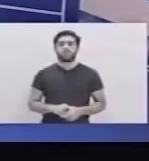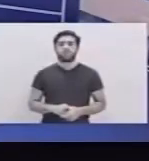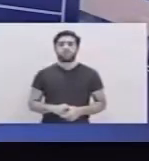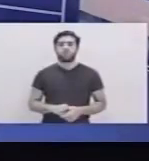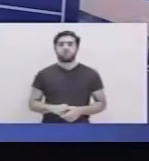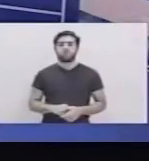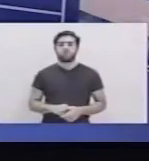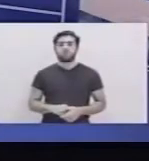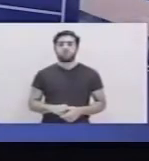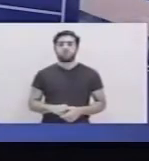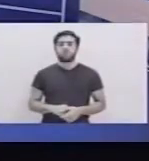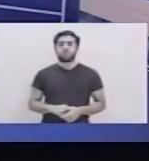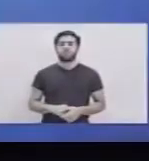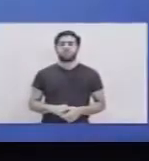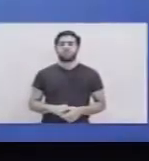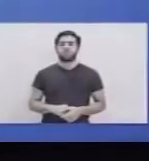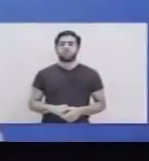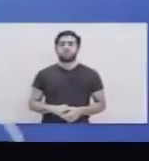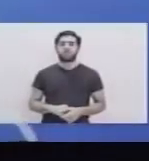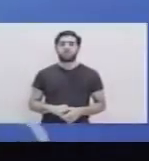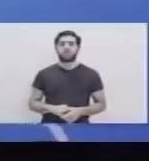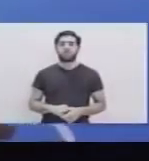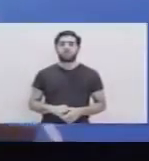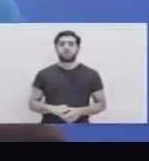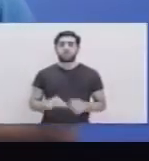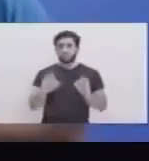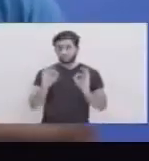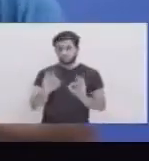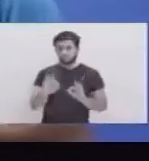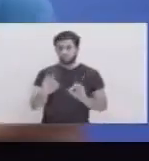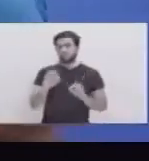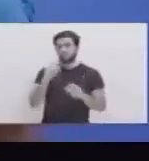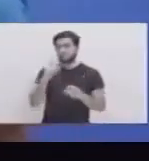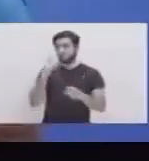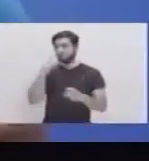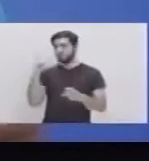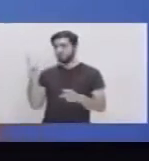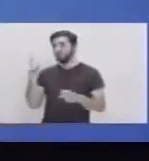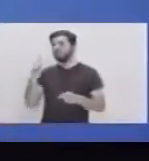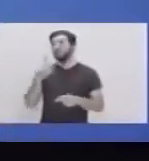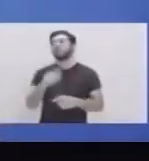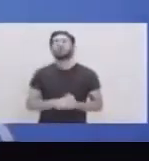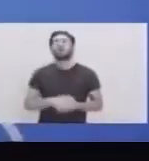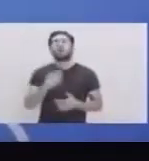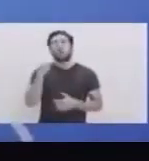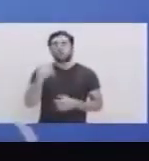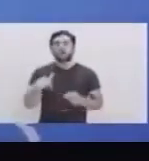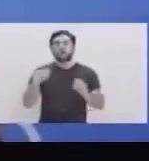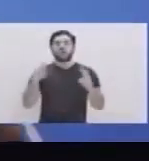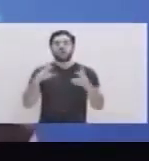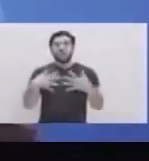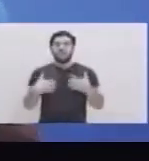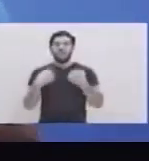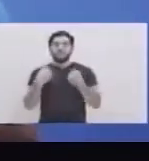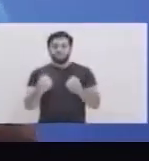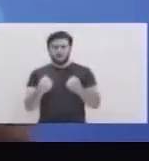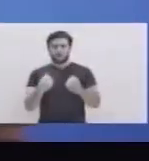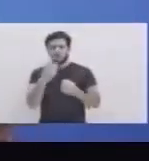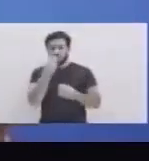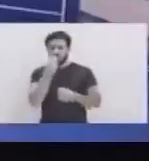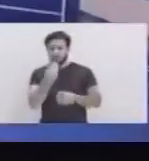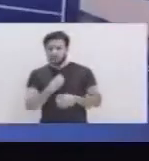Y paso a lo que es la parte principal de la clase, que va a ser el componente físico de